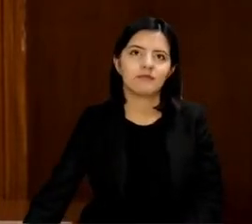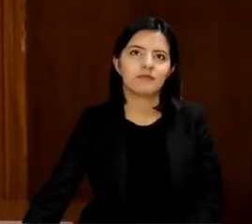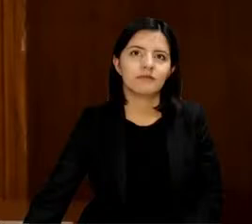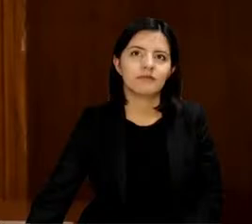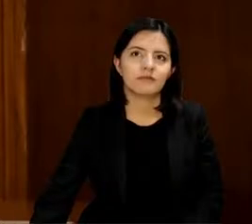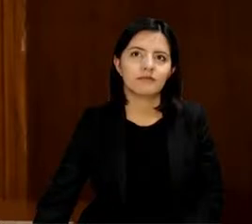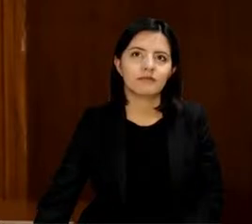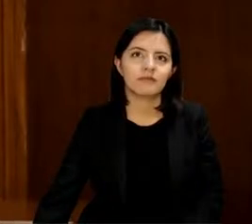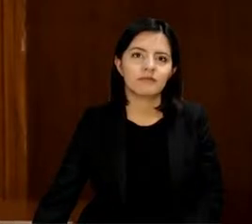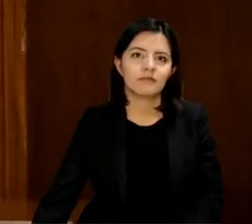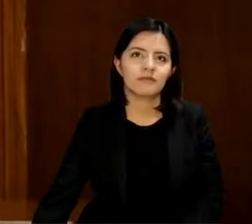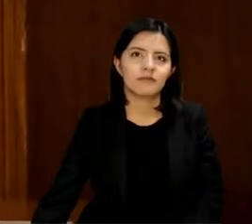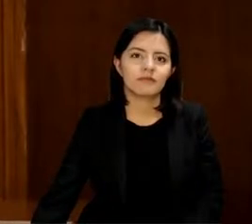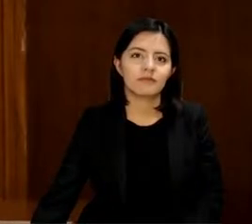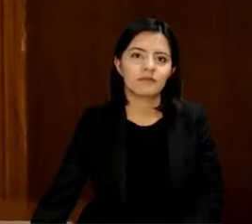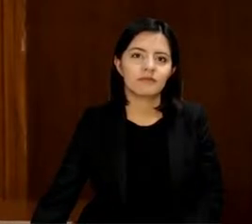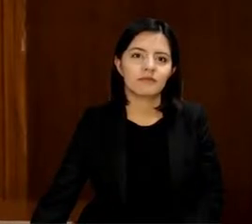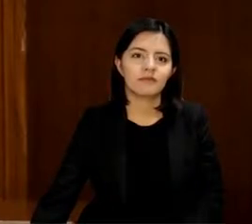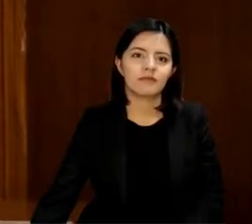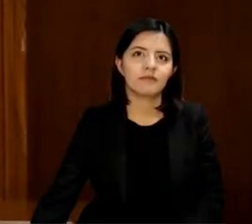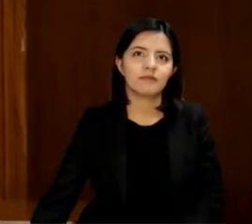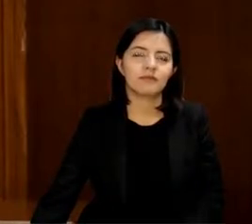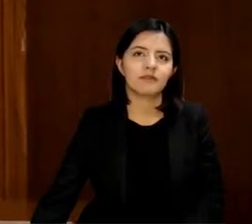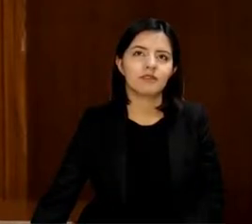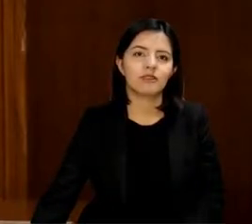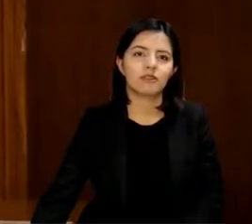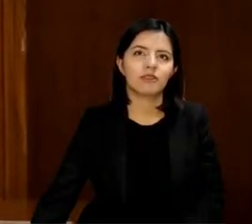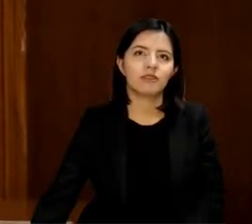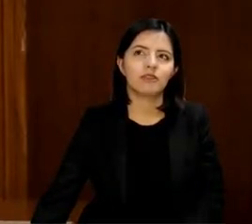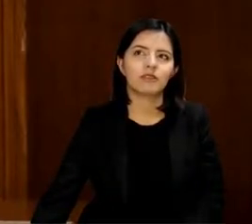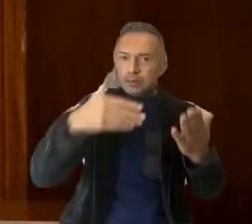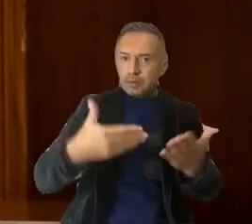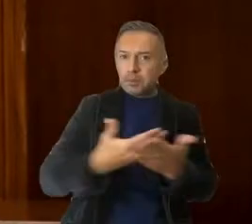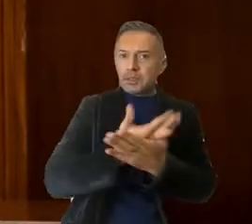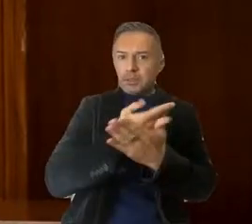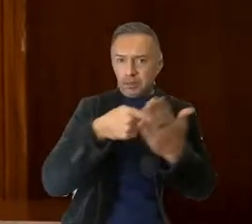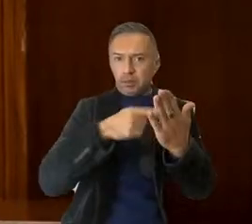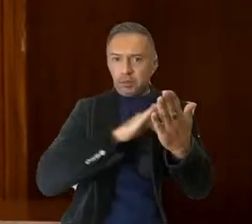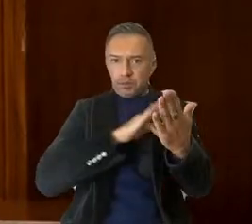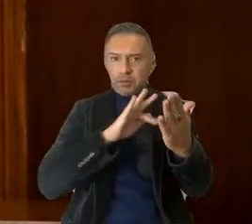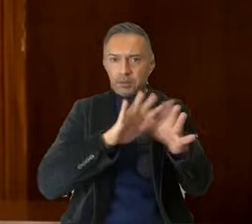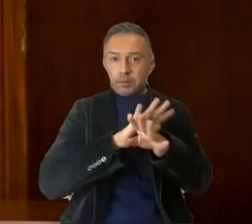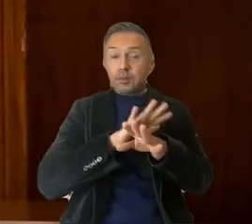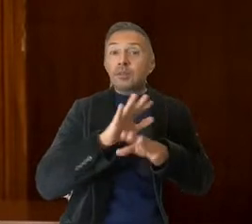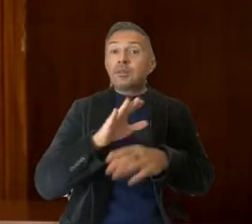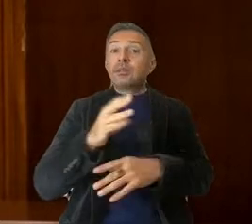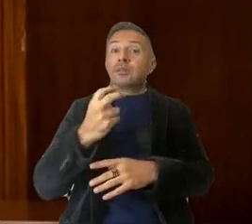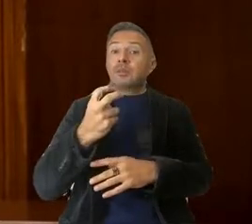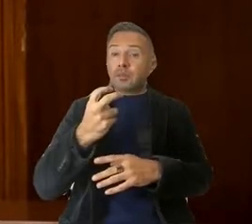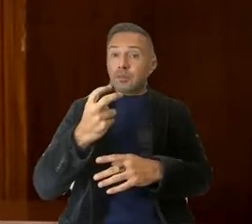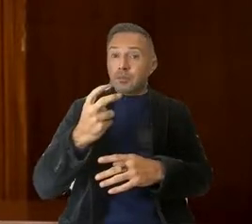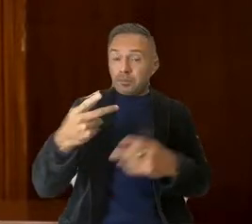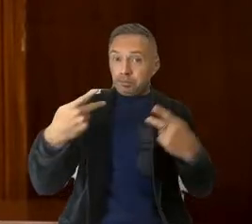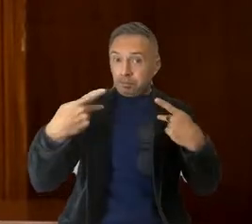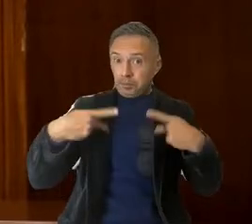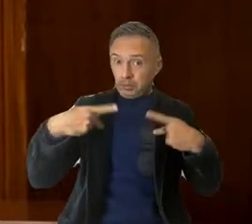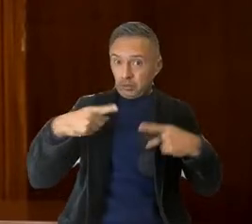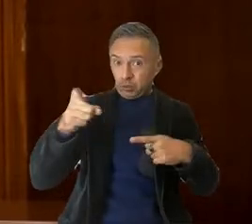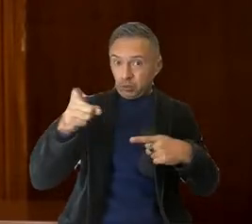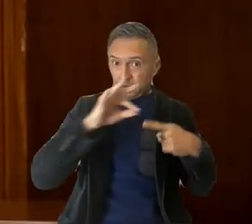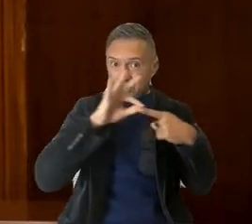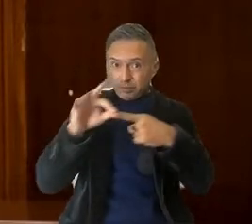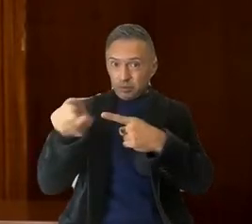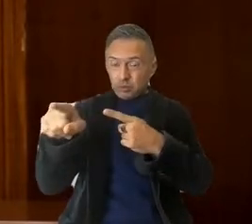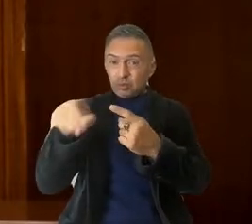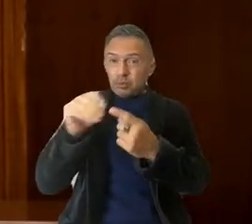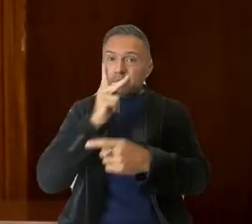relación con el contenido del acta de nacimiento, por ningún motivo se asentará en el acta del presentado algún adjetivo